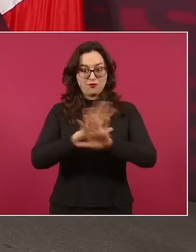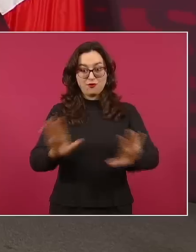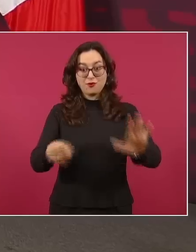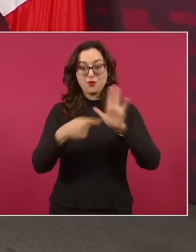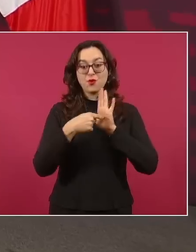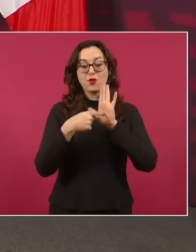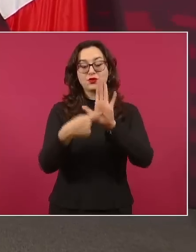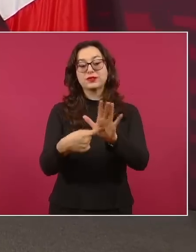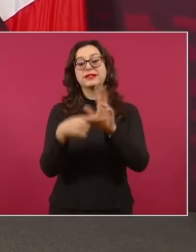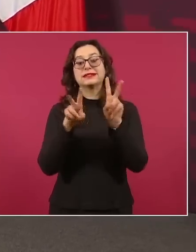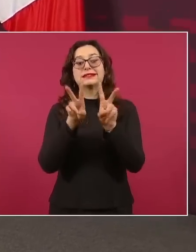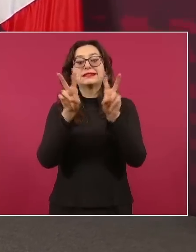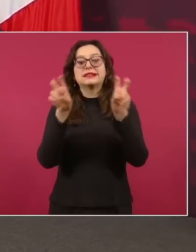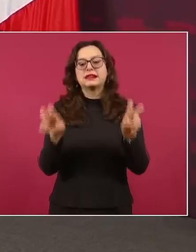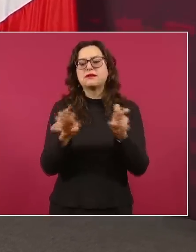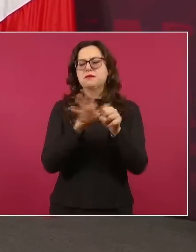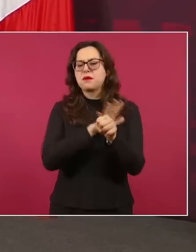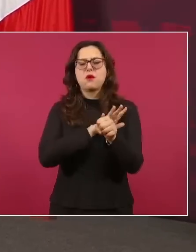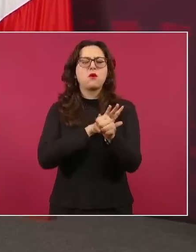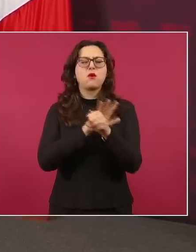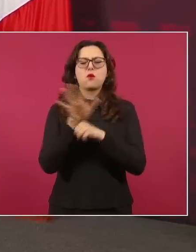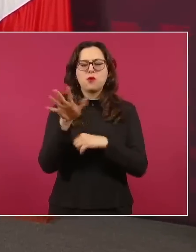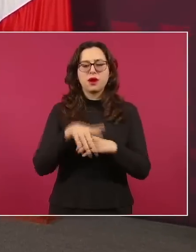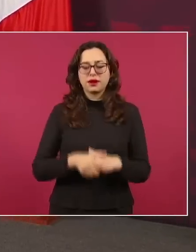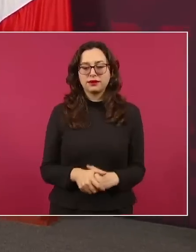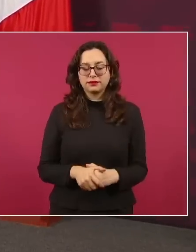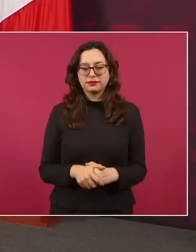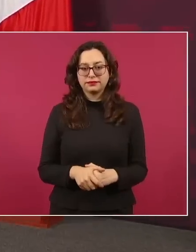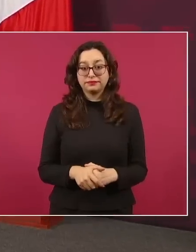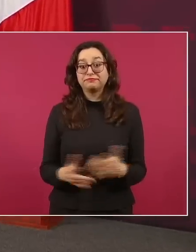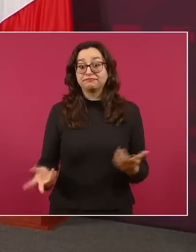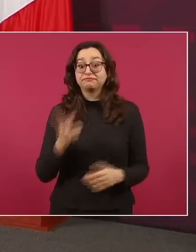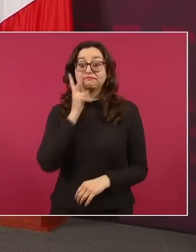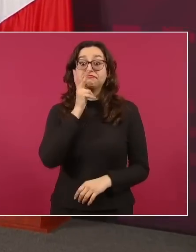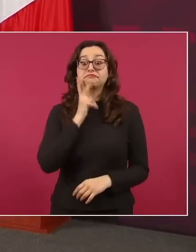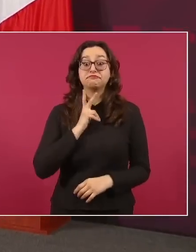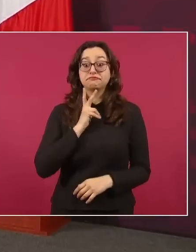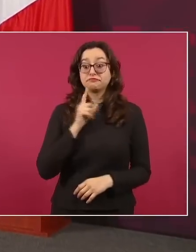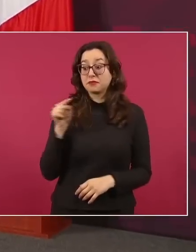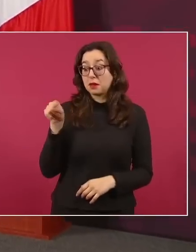el rescate de la industria petrolera.